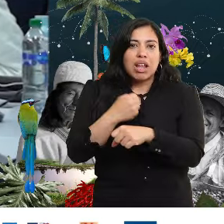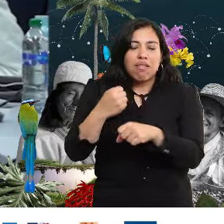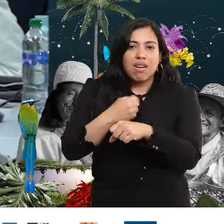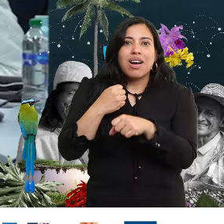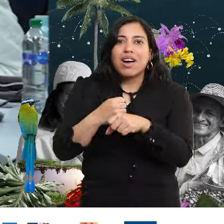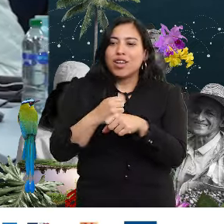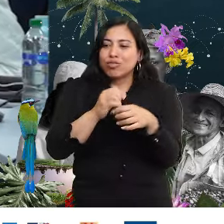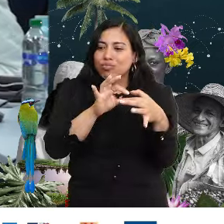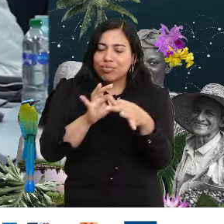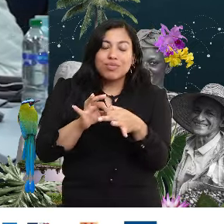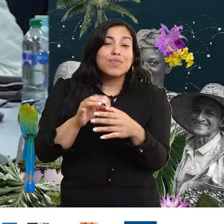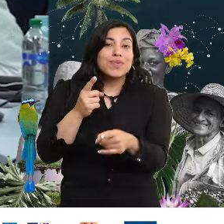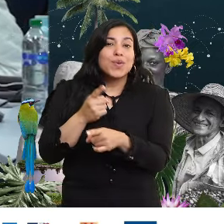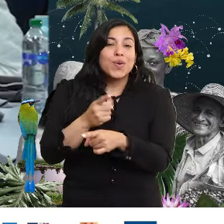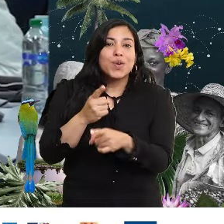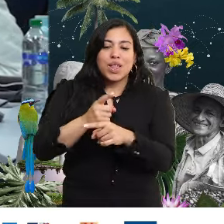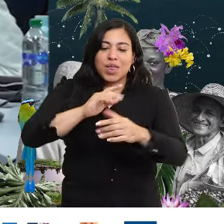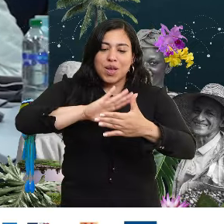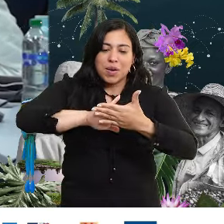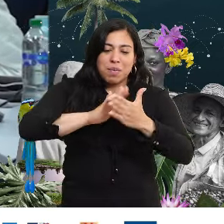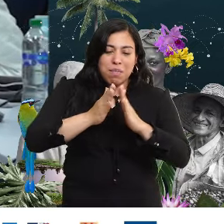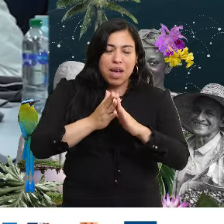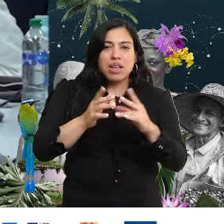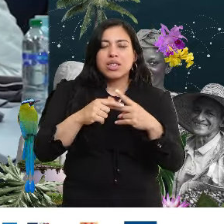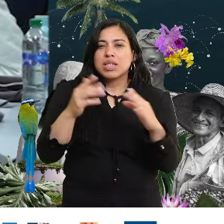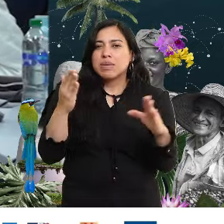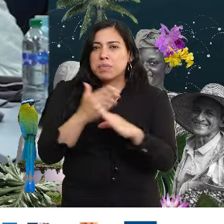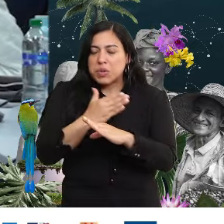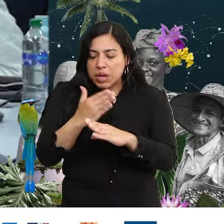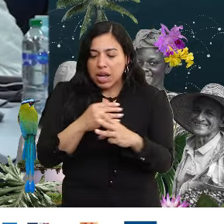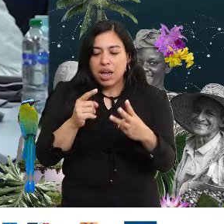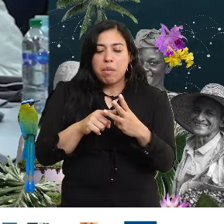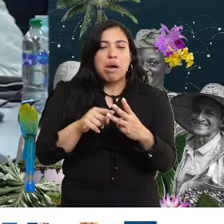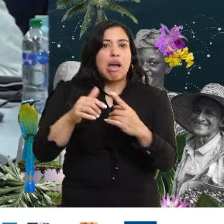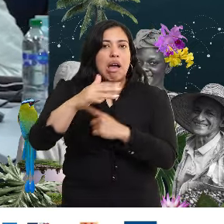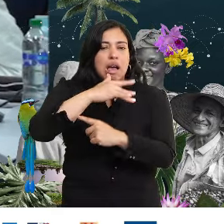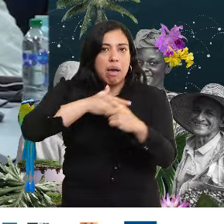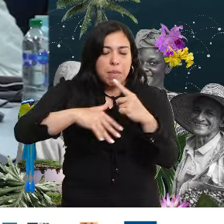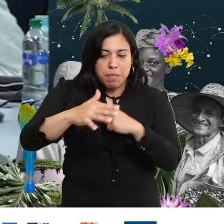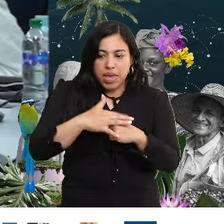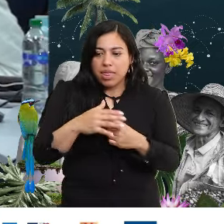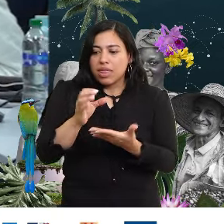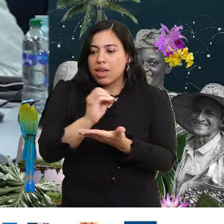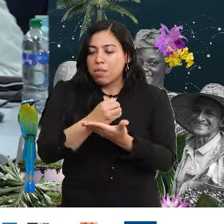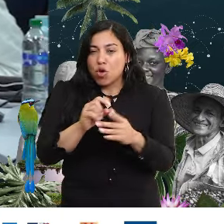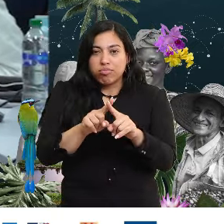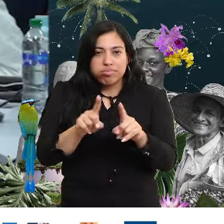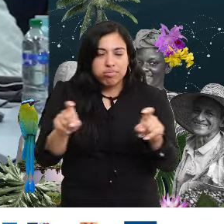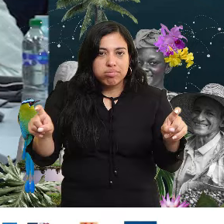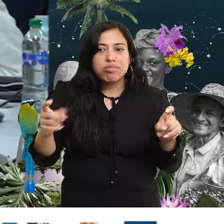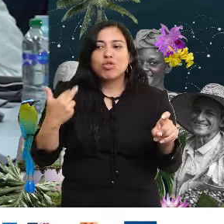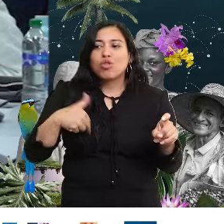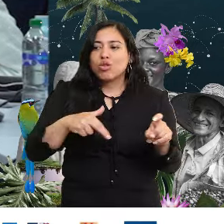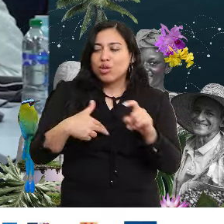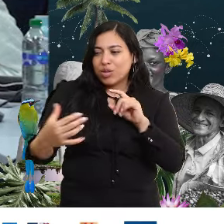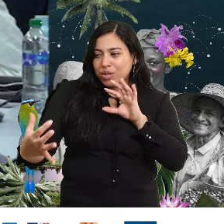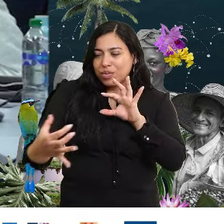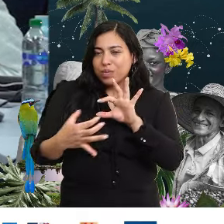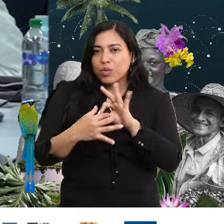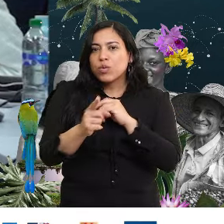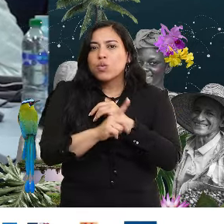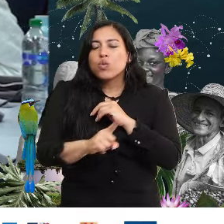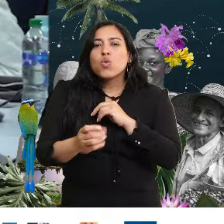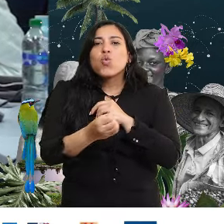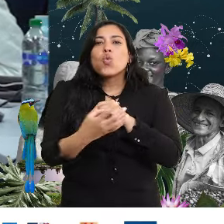nexus efectivamente entre paz, conflicto, ambiente y biodiversidad. Somos una coalición de